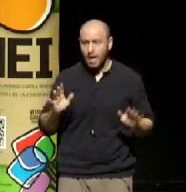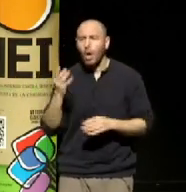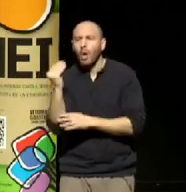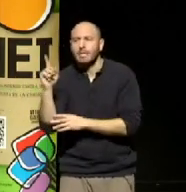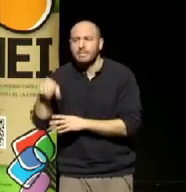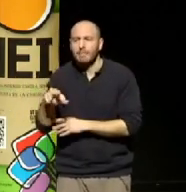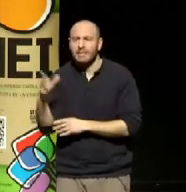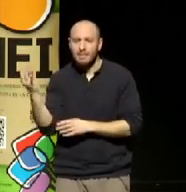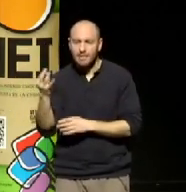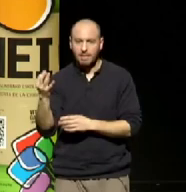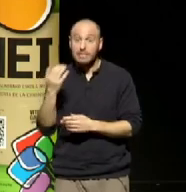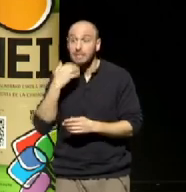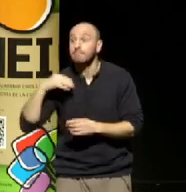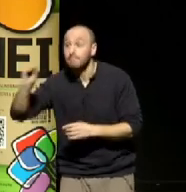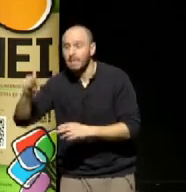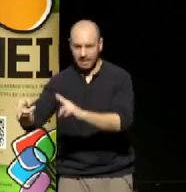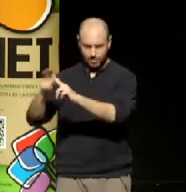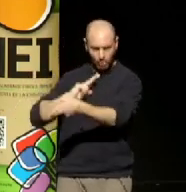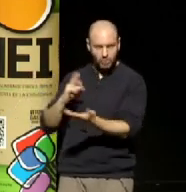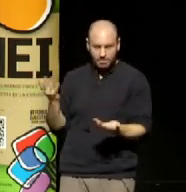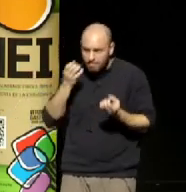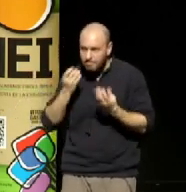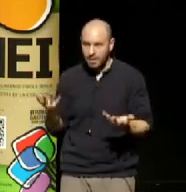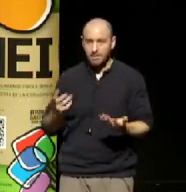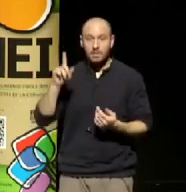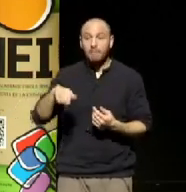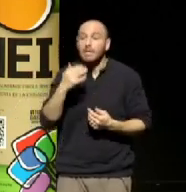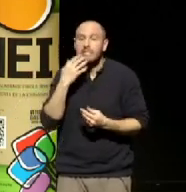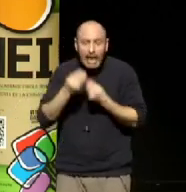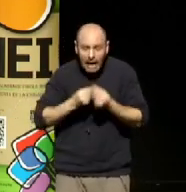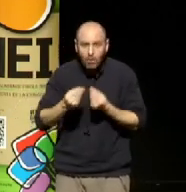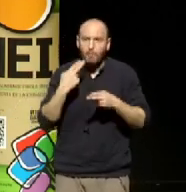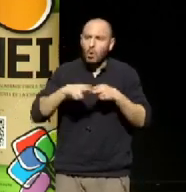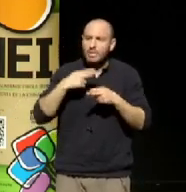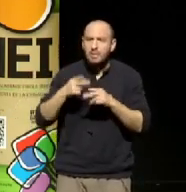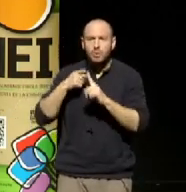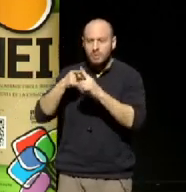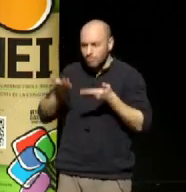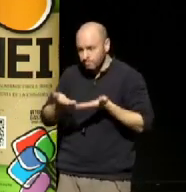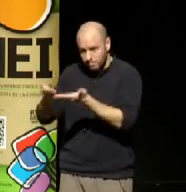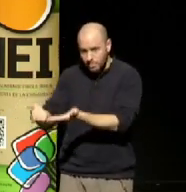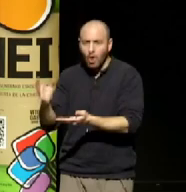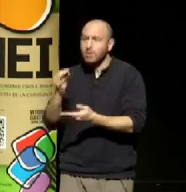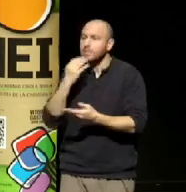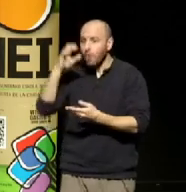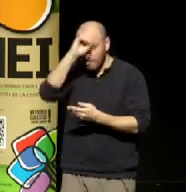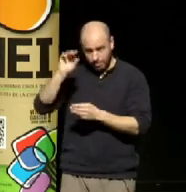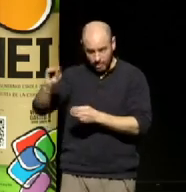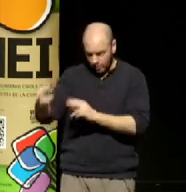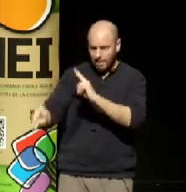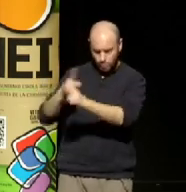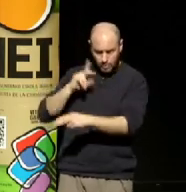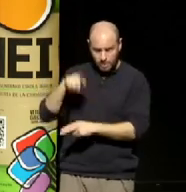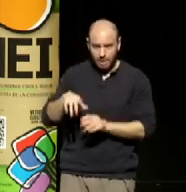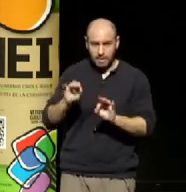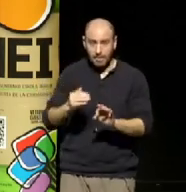los jóvenes responden si tú les llamas, y los jóvenes también responden si tú haces tanto políticas para ellos como si les preguntas su opinión. Pero hay algo